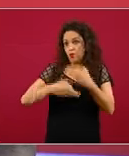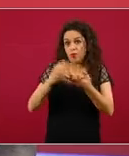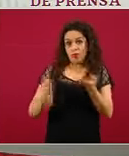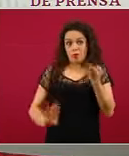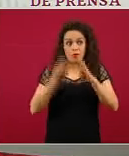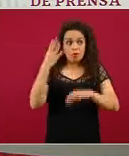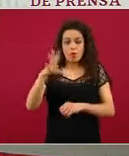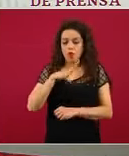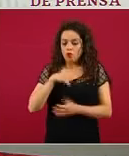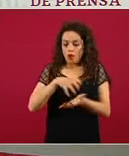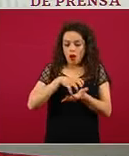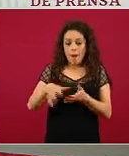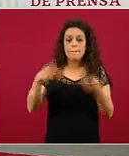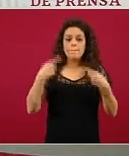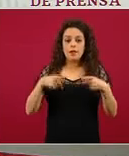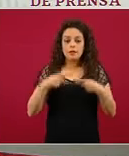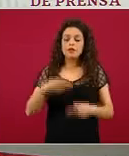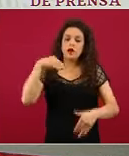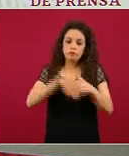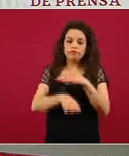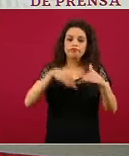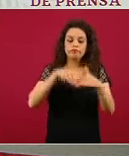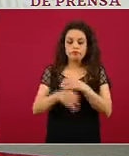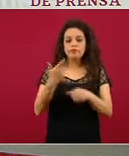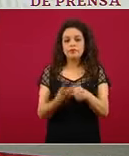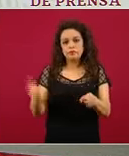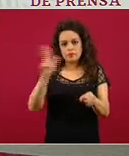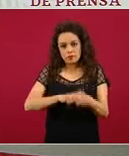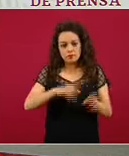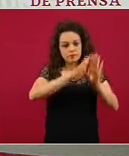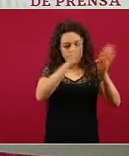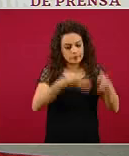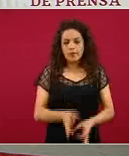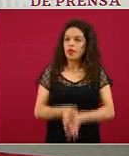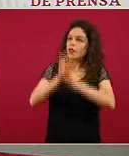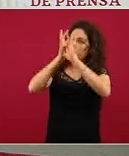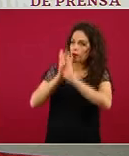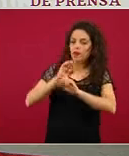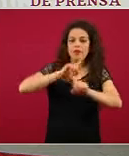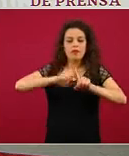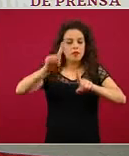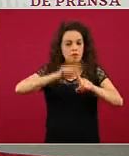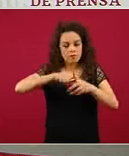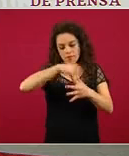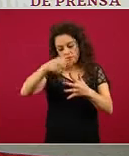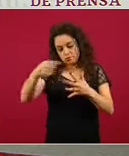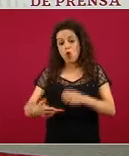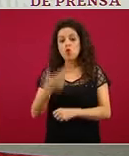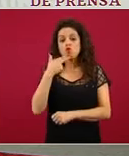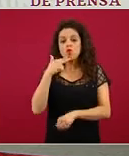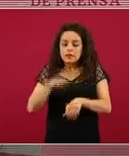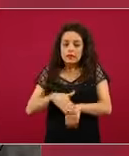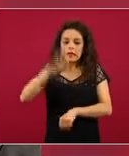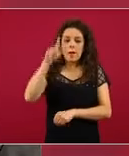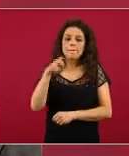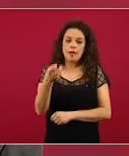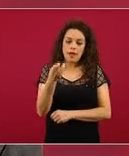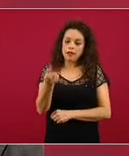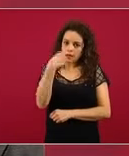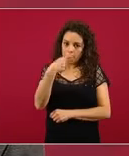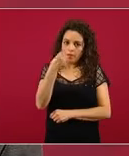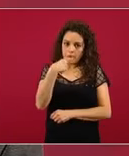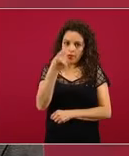pacientes que han tenido que ser hospitalizados, intubados, etcétera, y entonces se usó mucho más el medicamento de lo que se hubiera